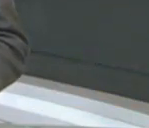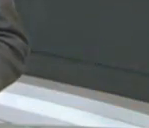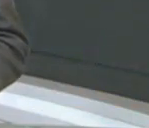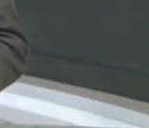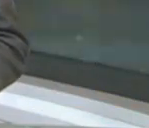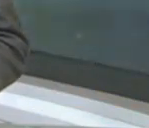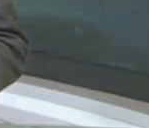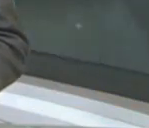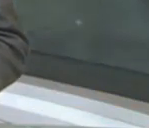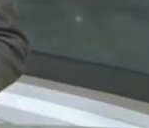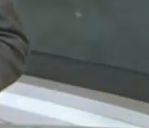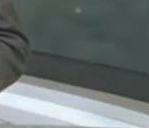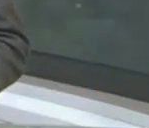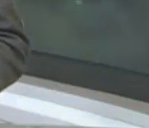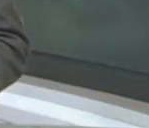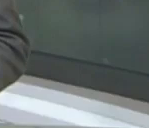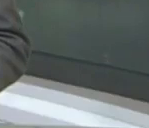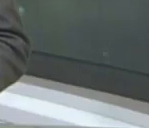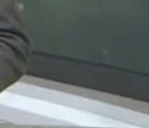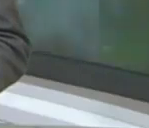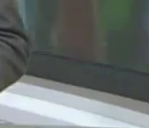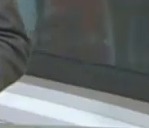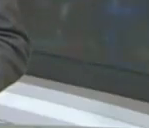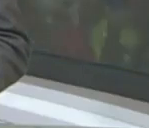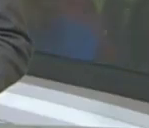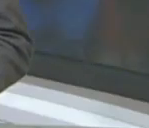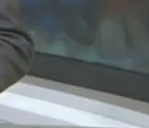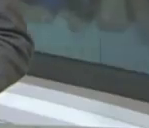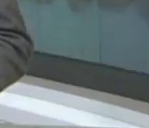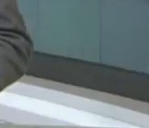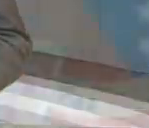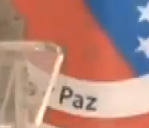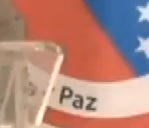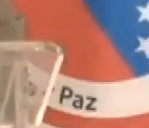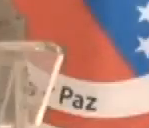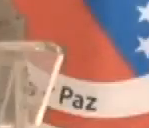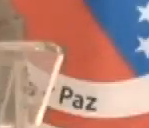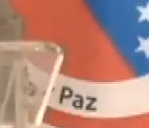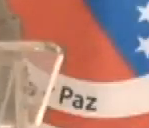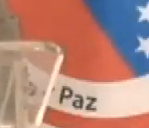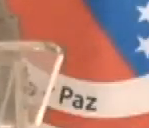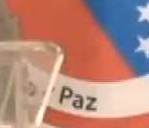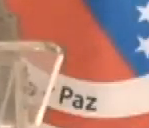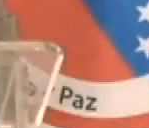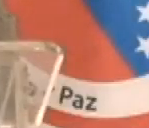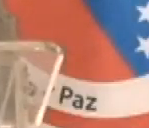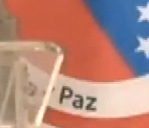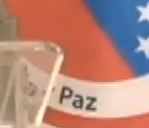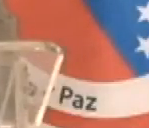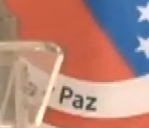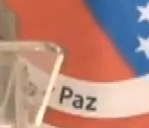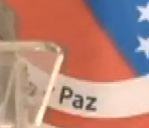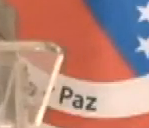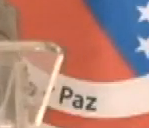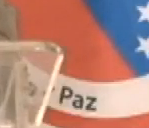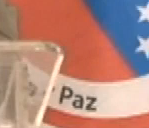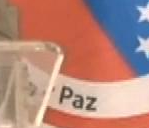sobre los recientes sucesos ocurridos en el país. Veamos. En el día de hoy hemos querido